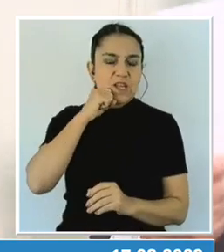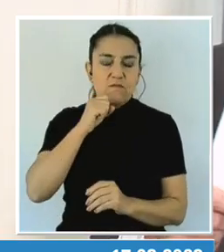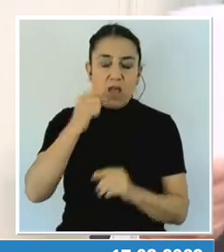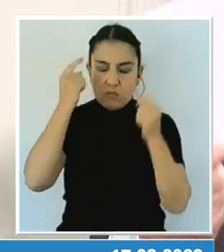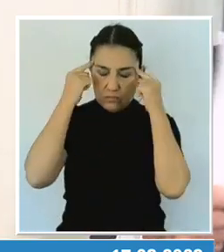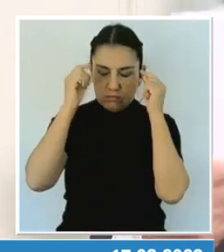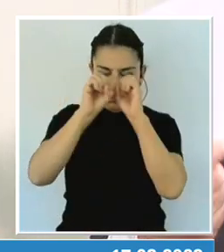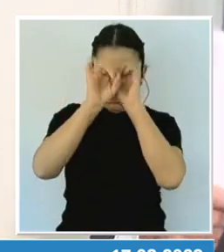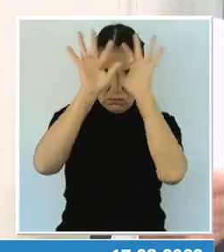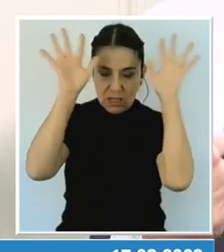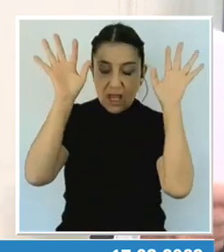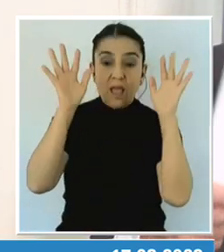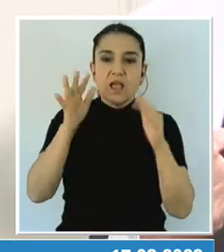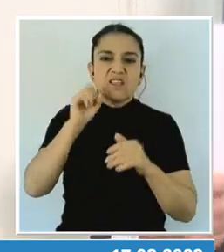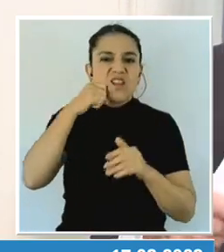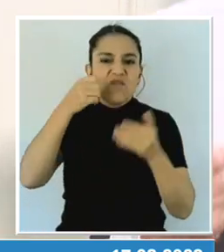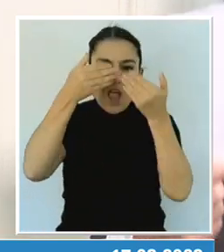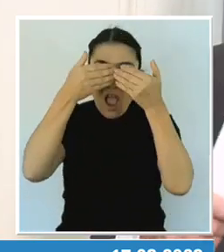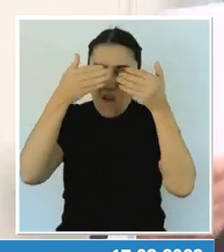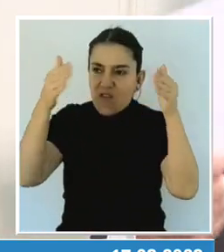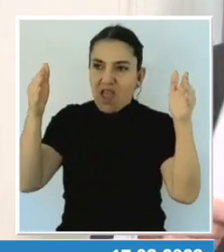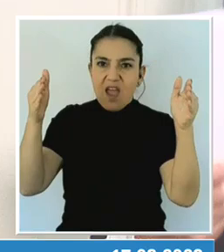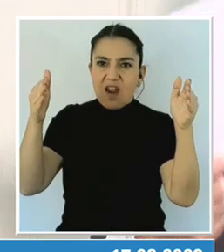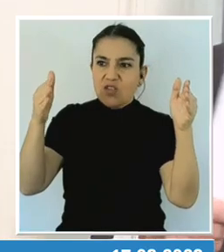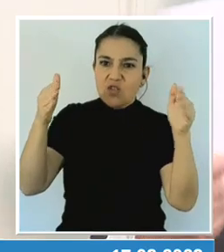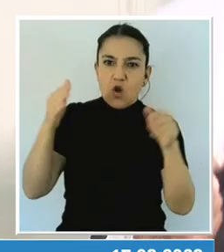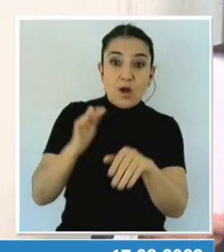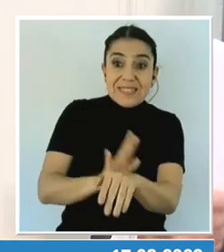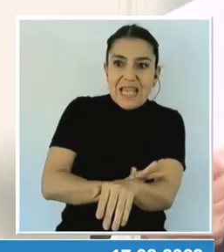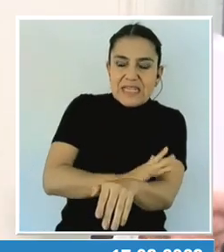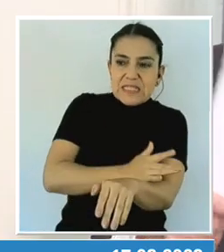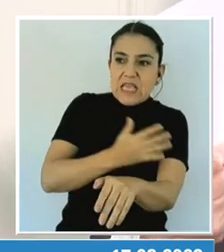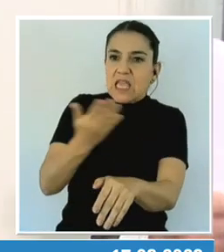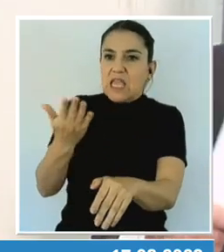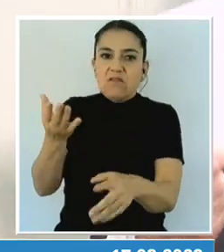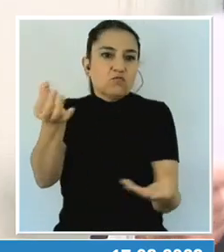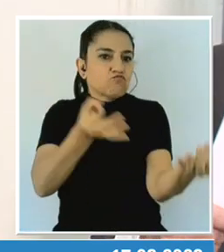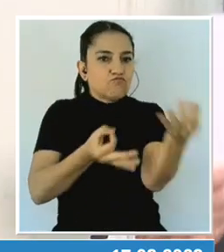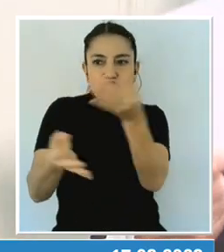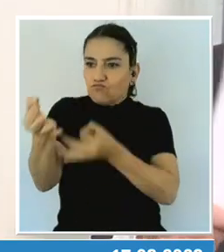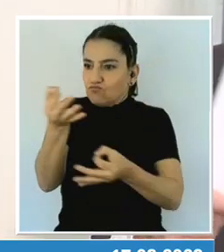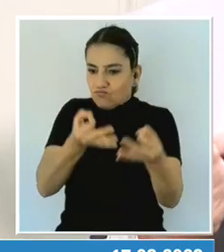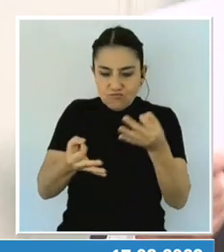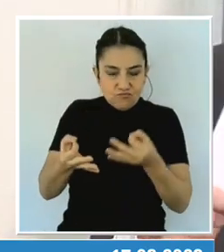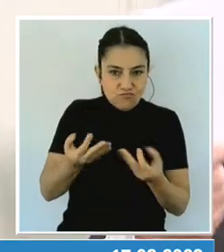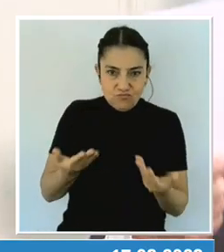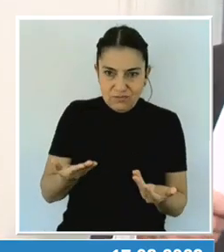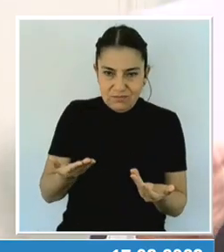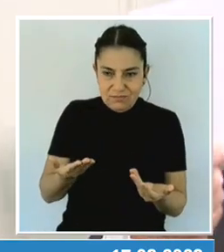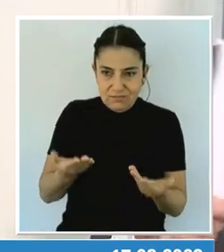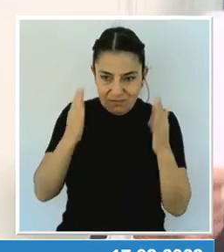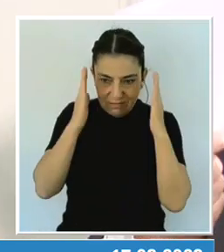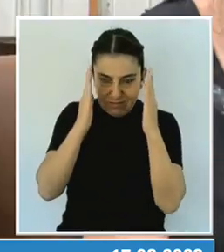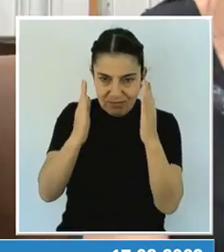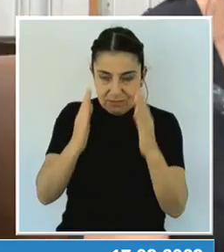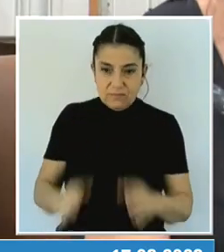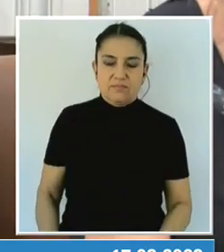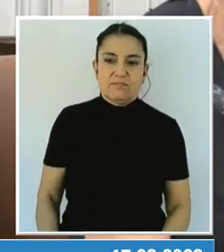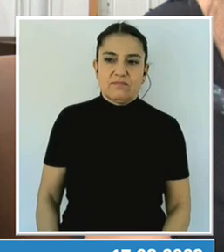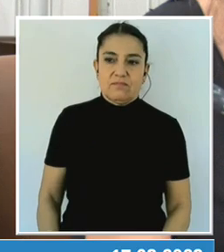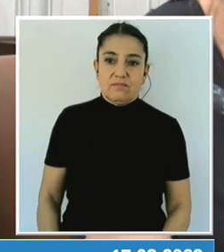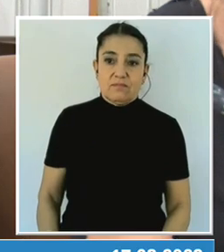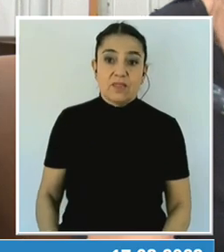abierto, estar sensible, poroso a lo que quieran decir los demás, y evaluarse